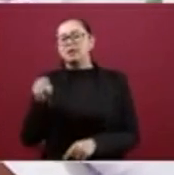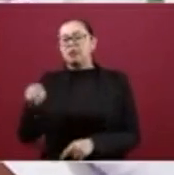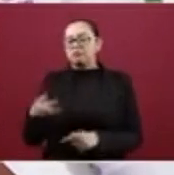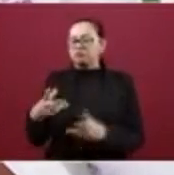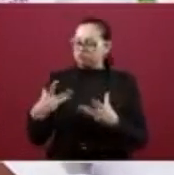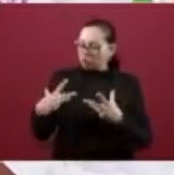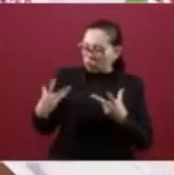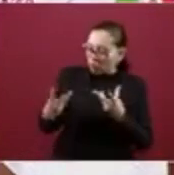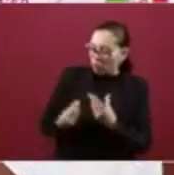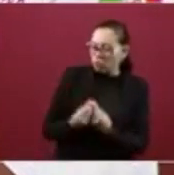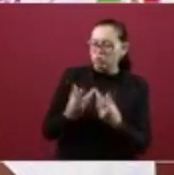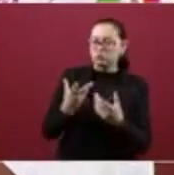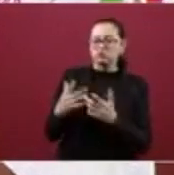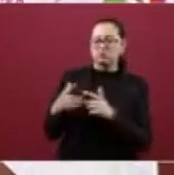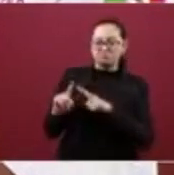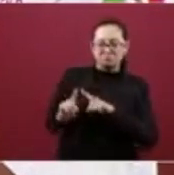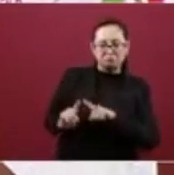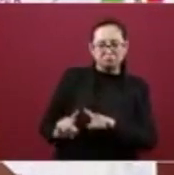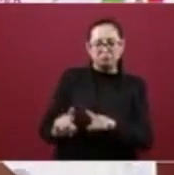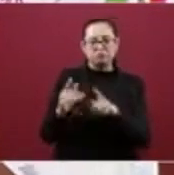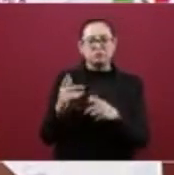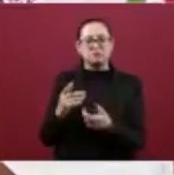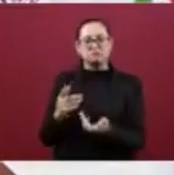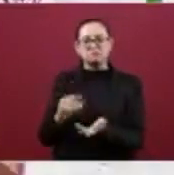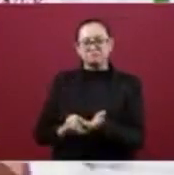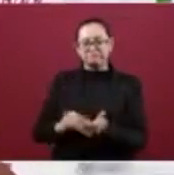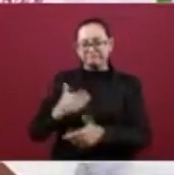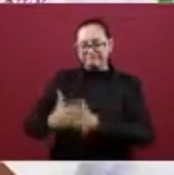ido acompañando en este proceso.